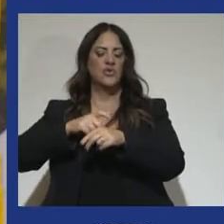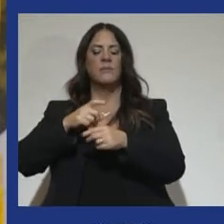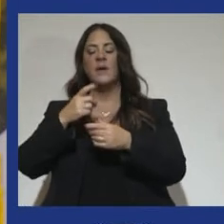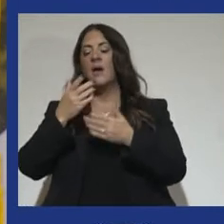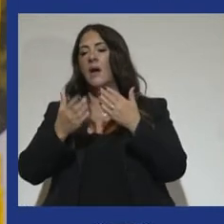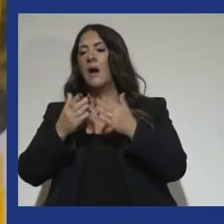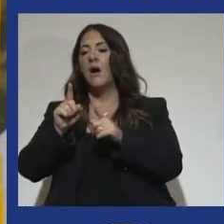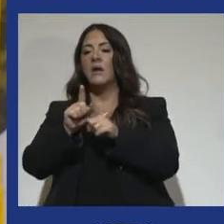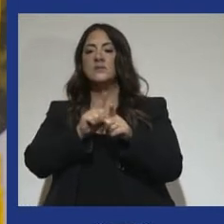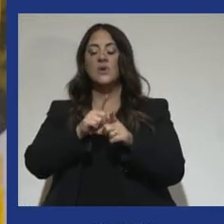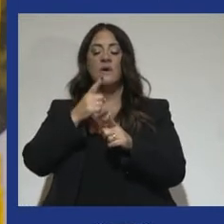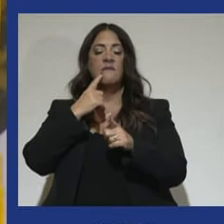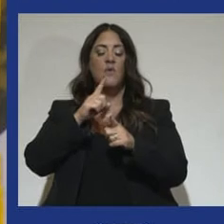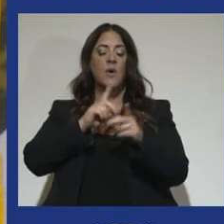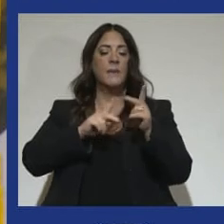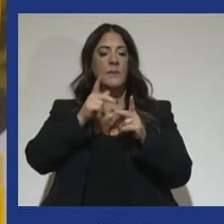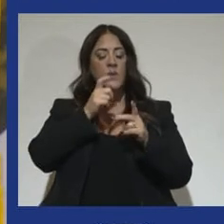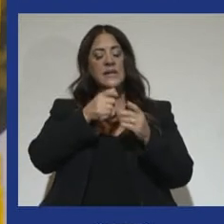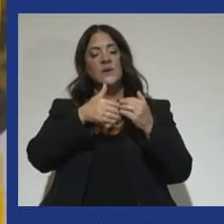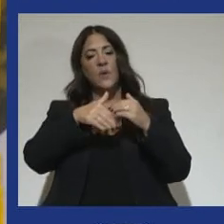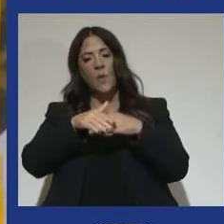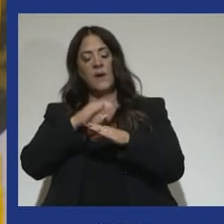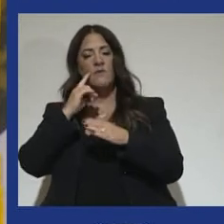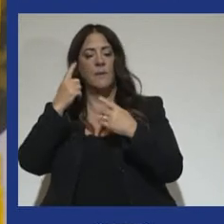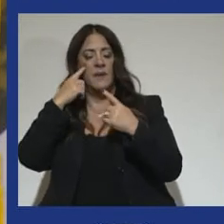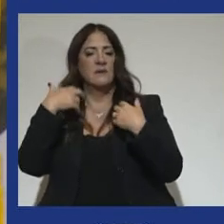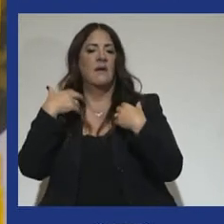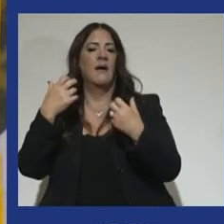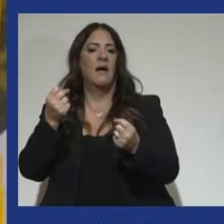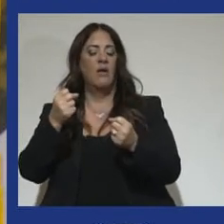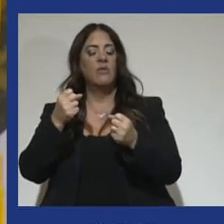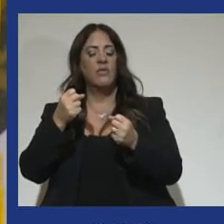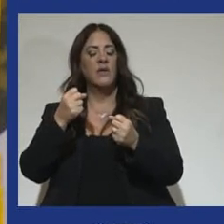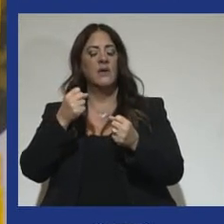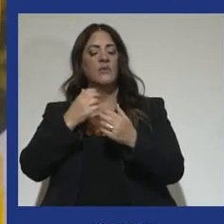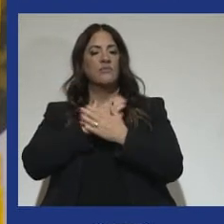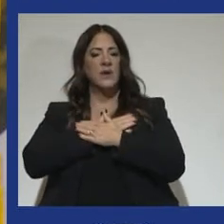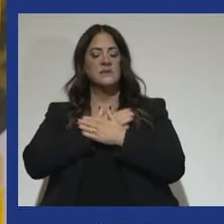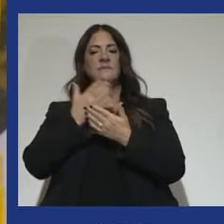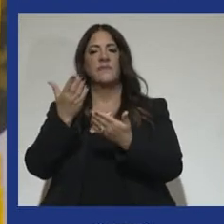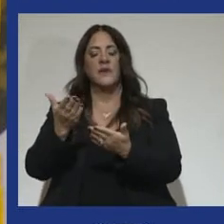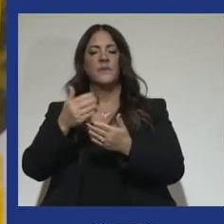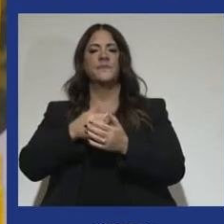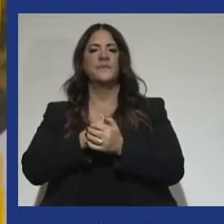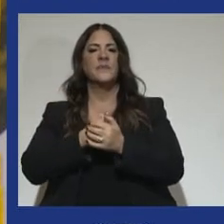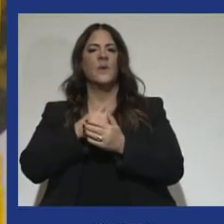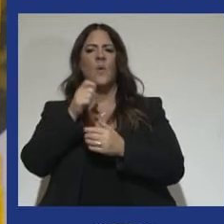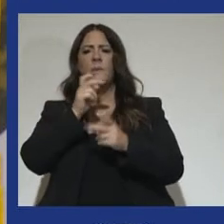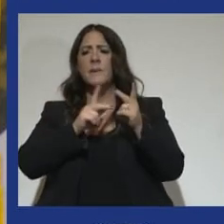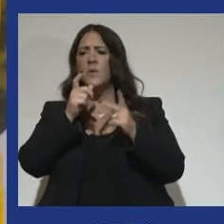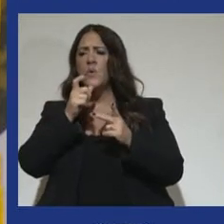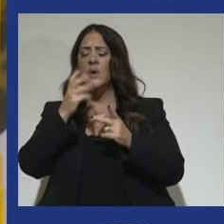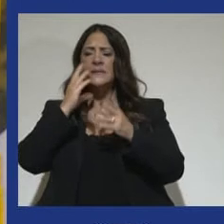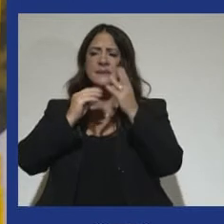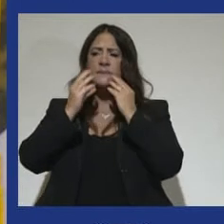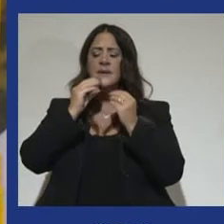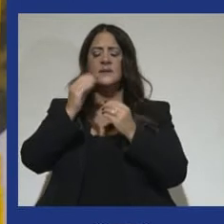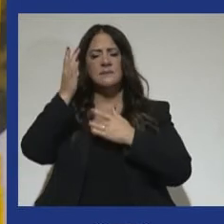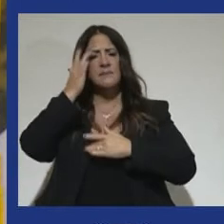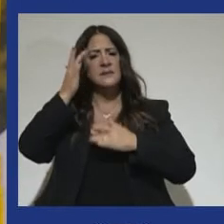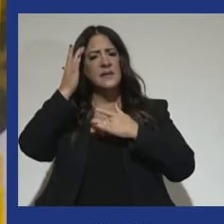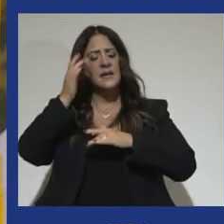para atención médica mental a corto plazo para individuos que están